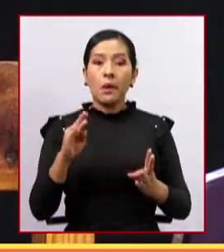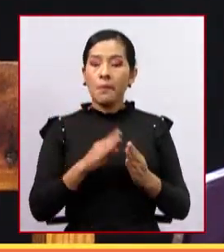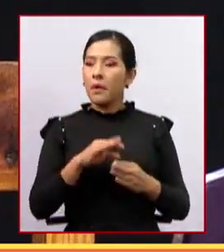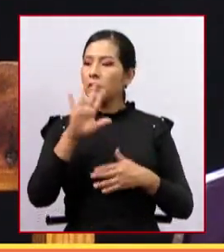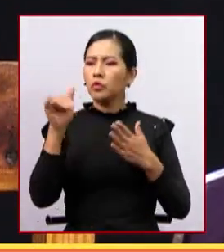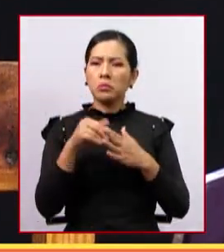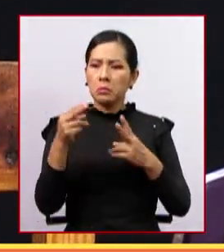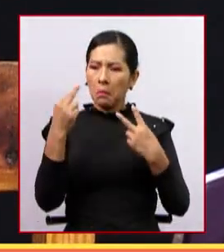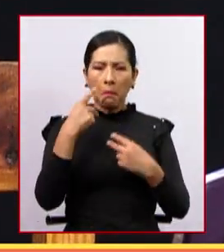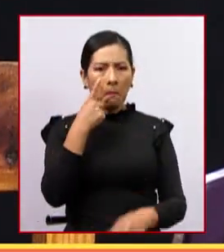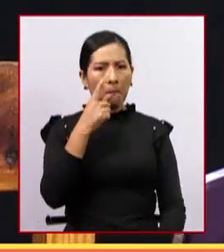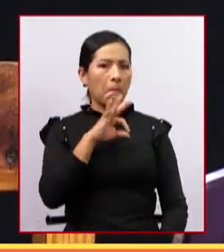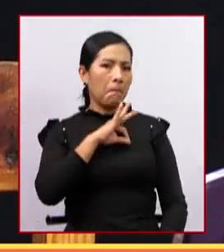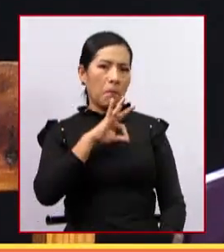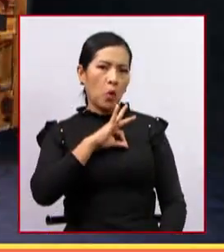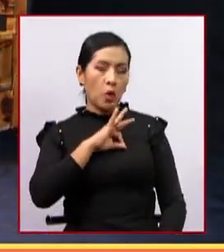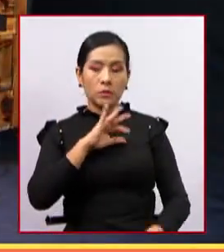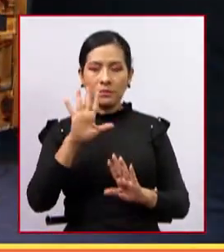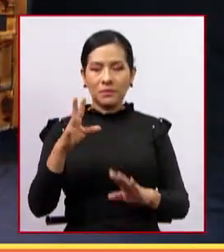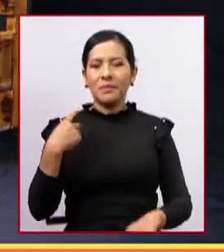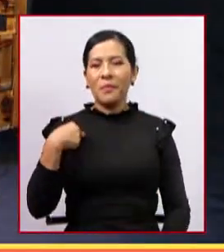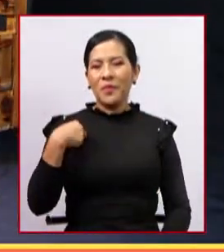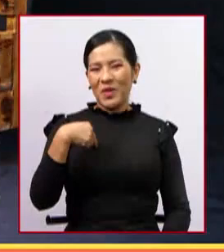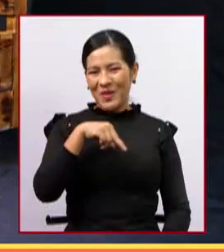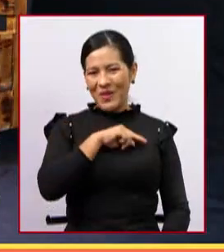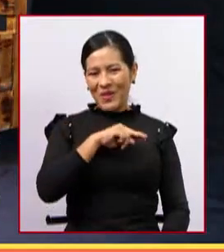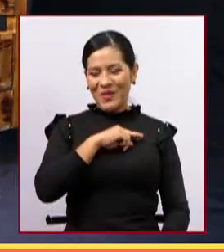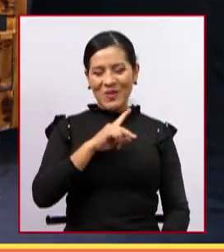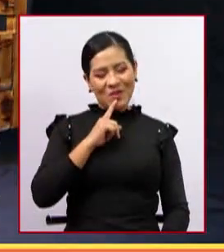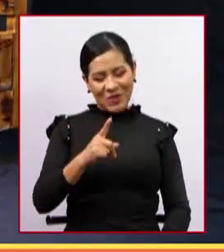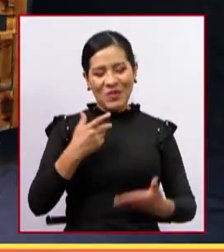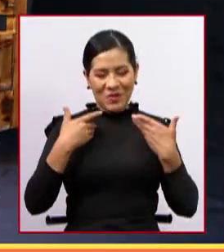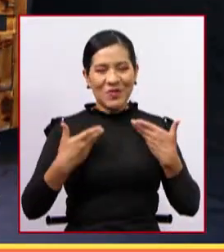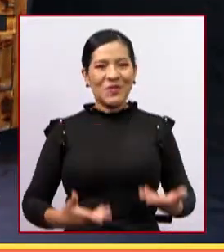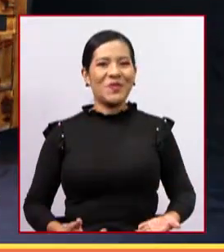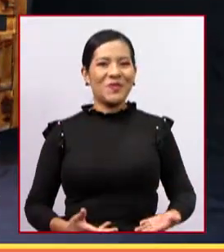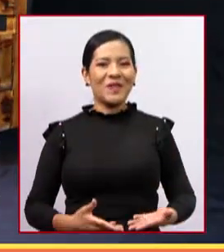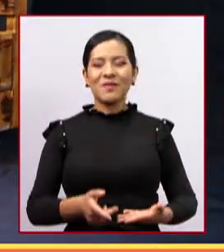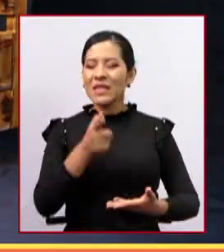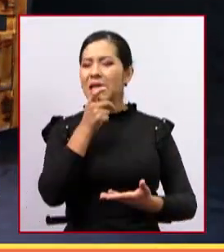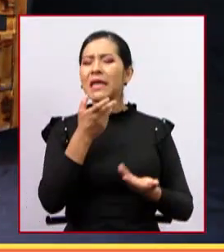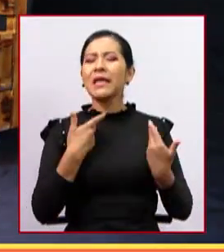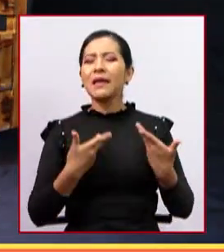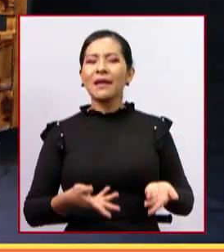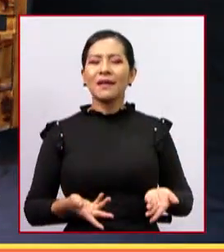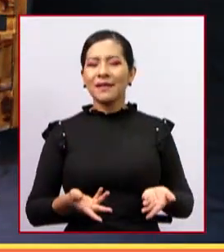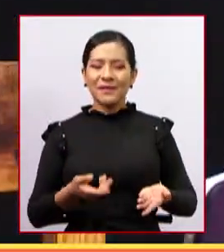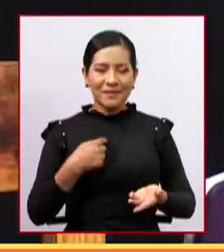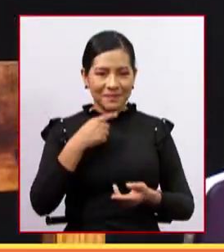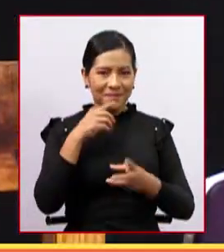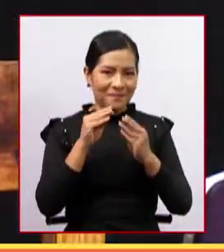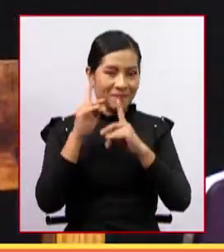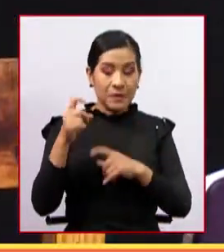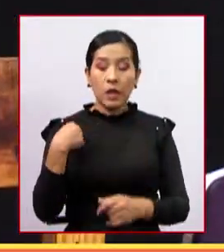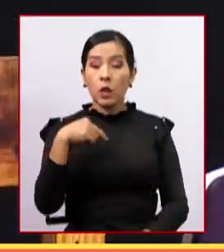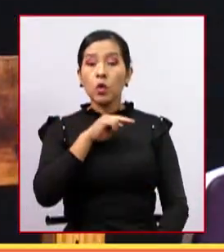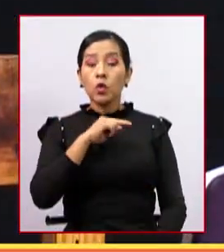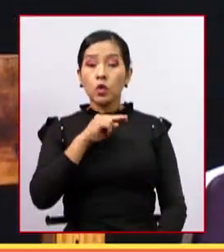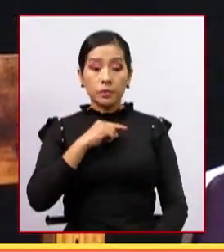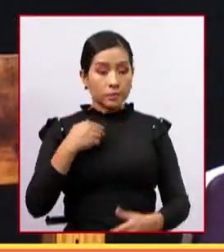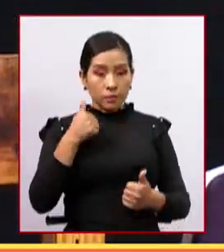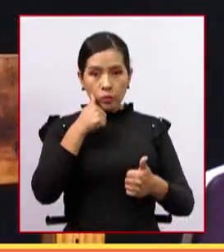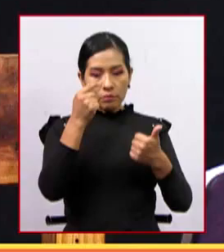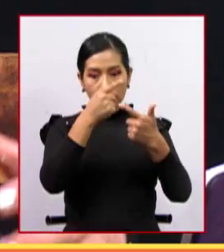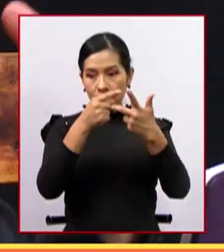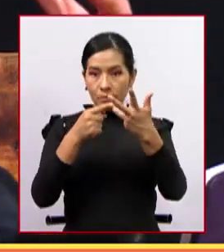somos. Ah, pero somos, por favor. Nosotras somos. ¿Quiénes somos? Somos y bueno, nosotras. Y nosotras somos